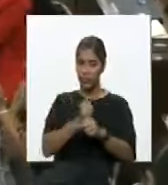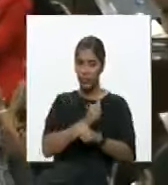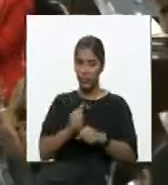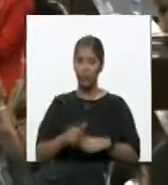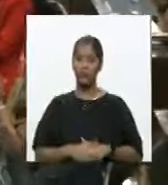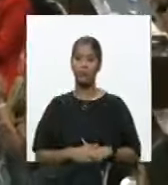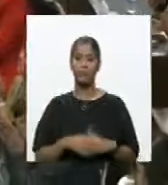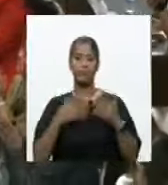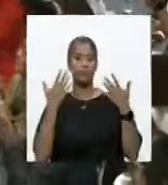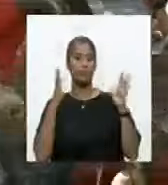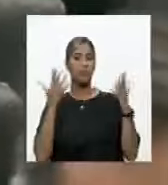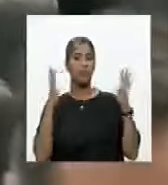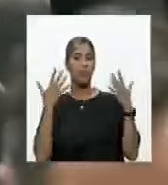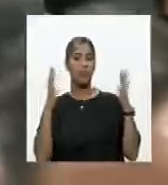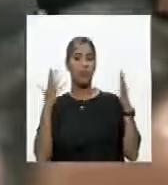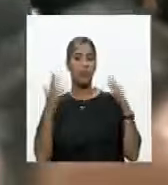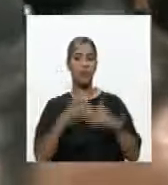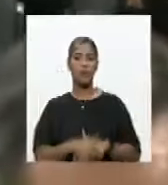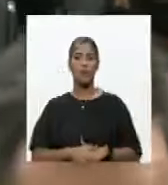trabajadores.